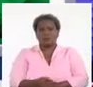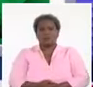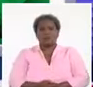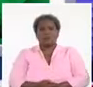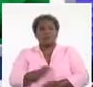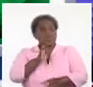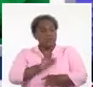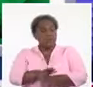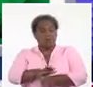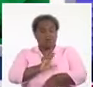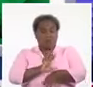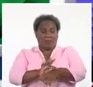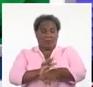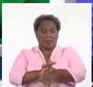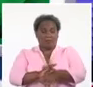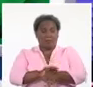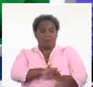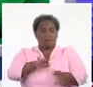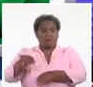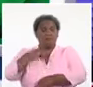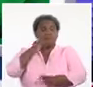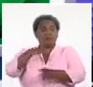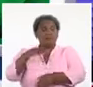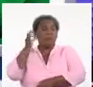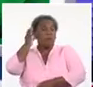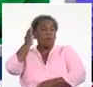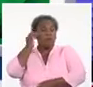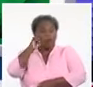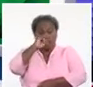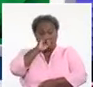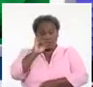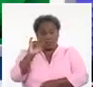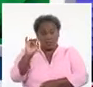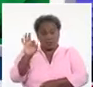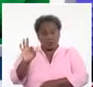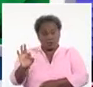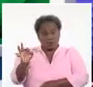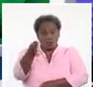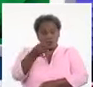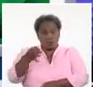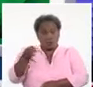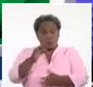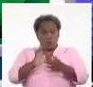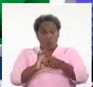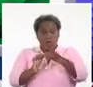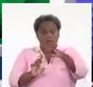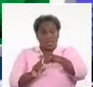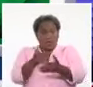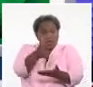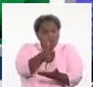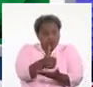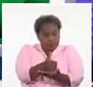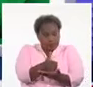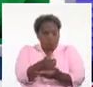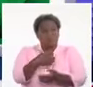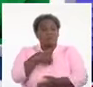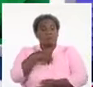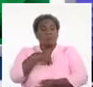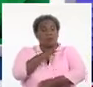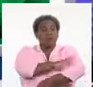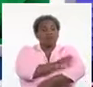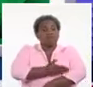clínico. Fallece una paciente de 68 años de edad del municipio de Guantánamo, hipertensión